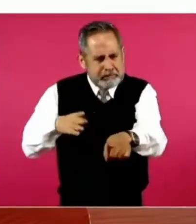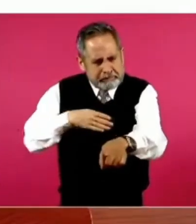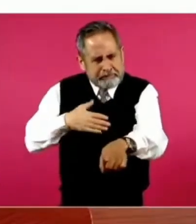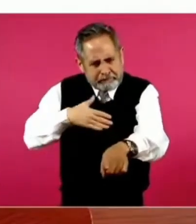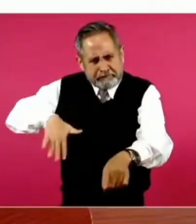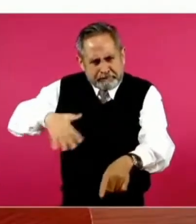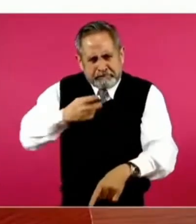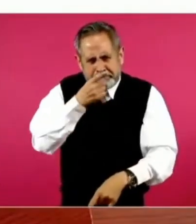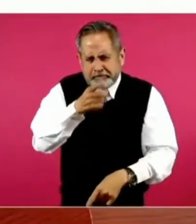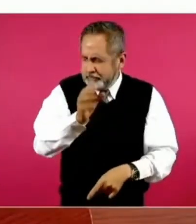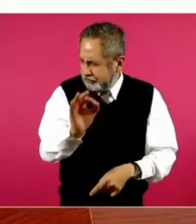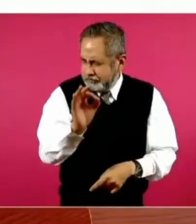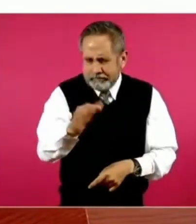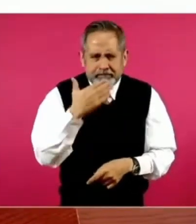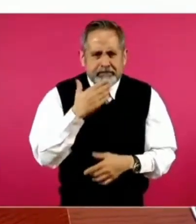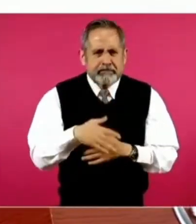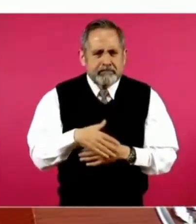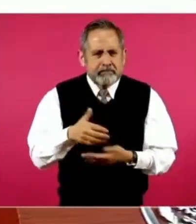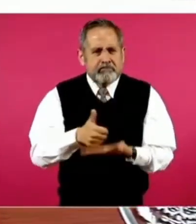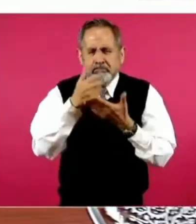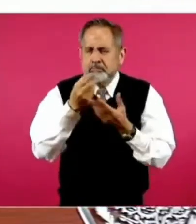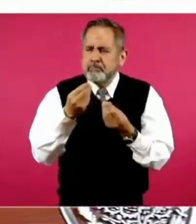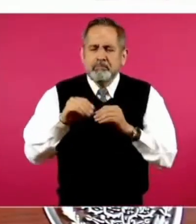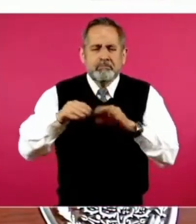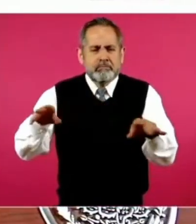Porque ayuda mucho.